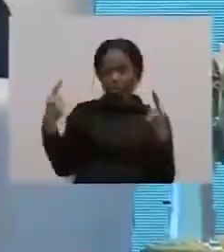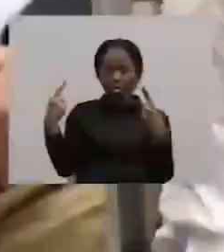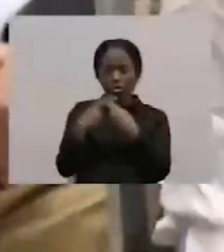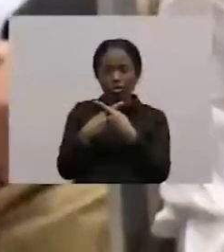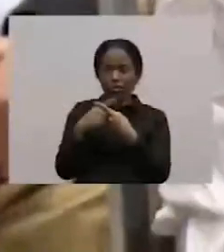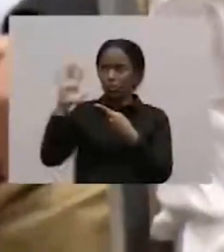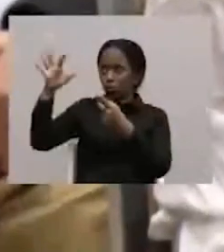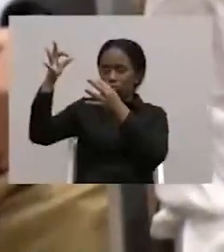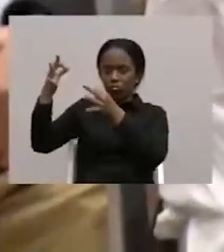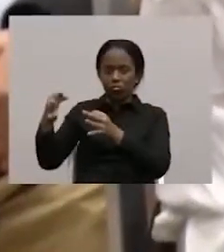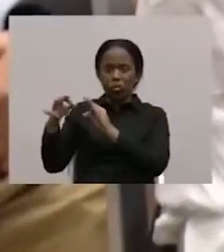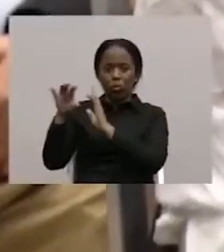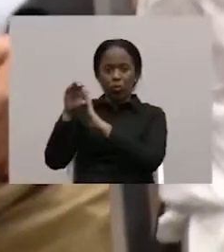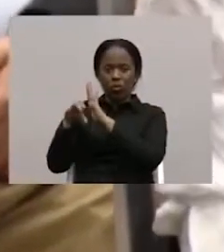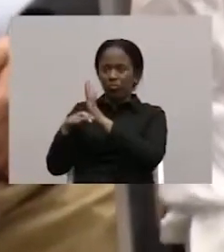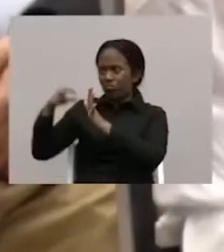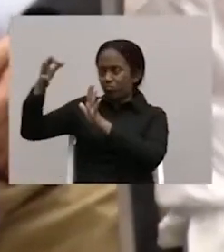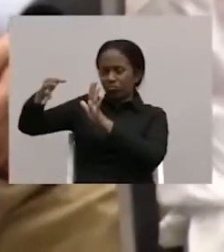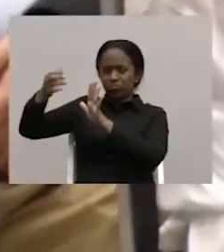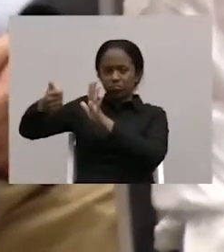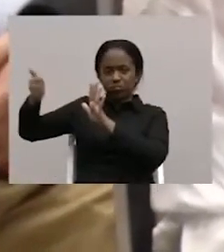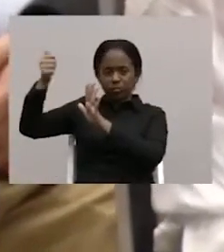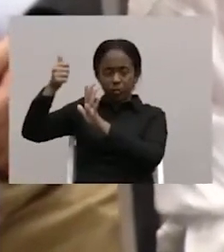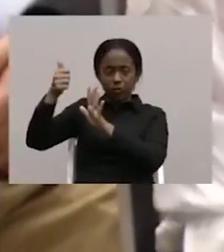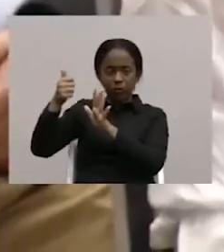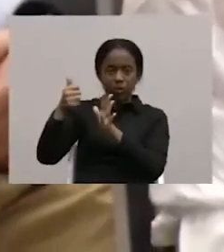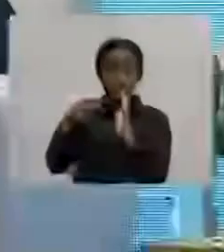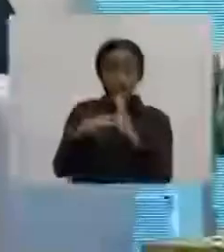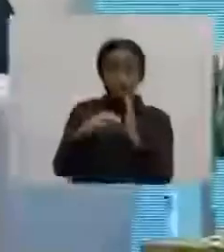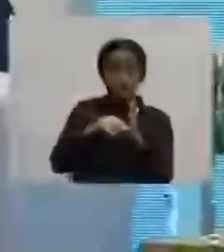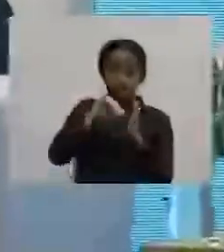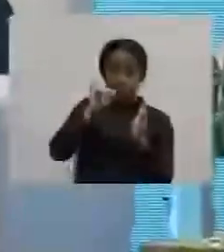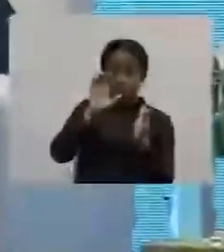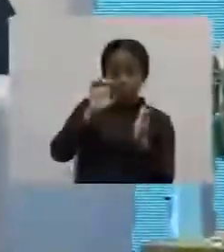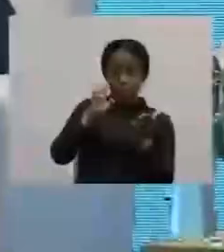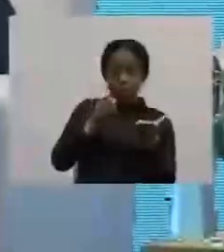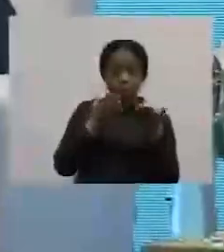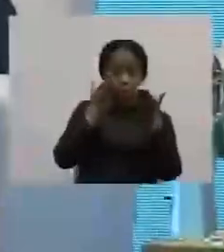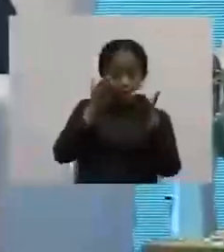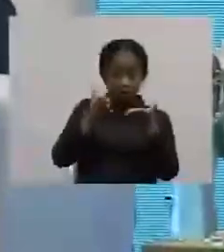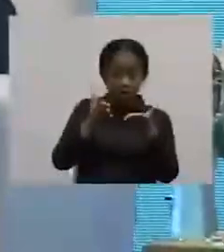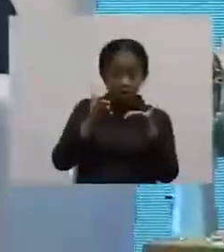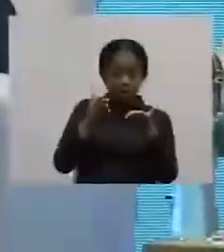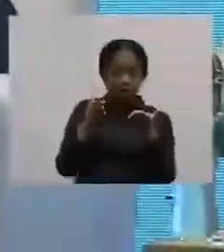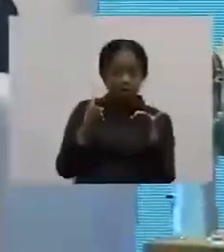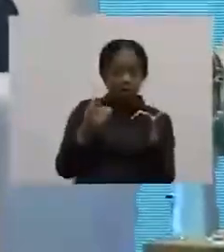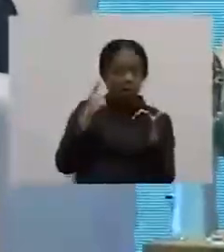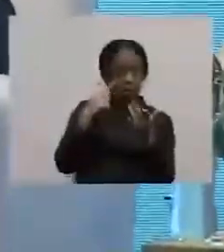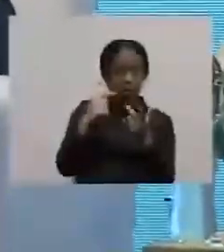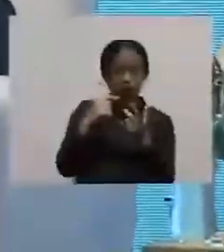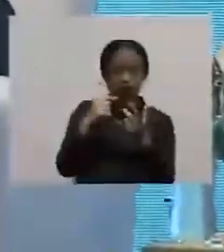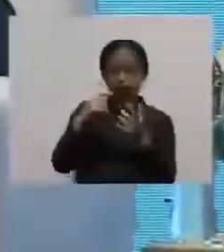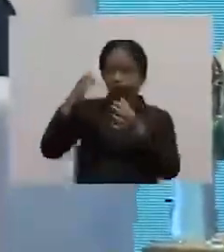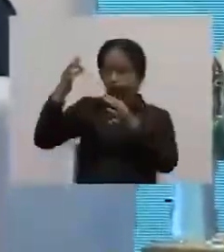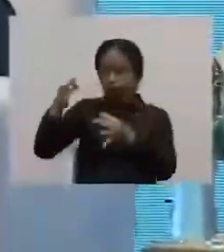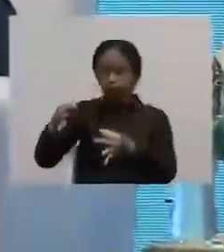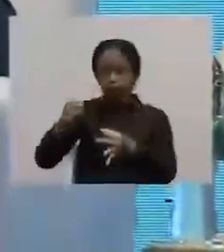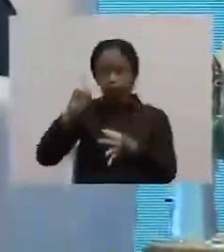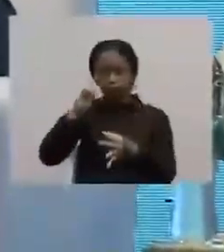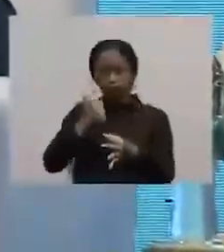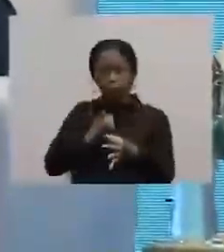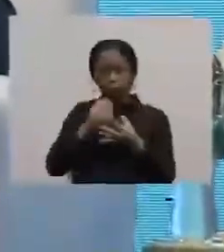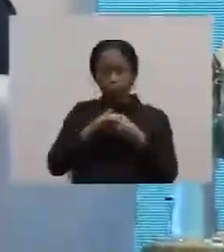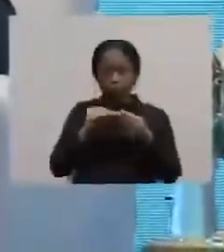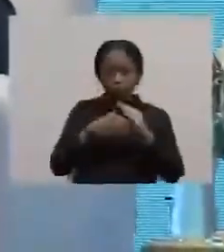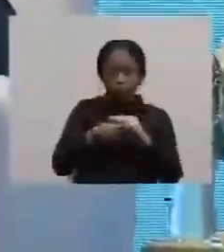yo creo que lo que la Junta está planteando no amenaza la libertad de expresión aquí. Ahora, y cuando yo